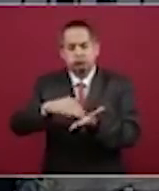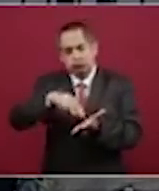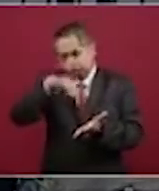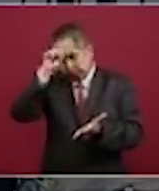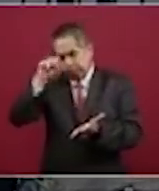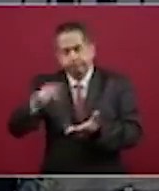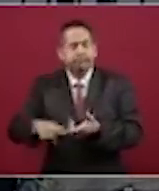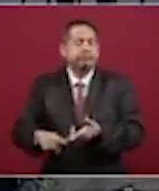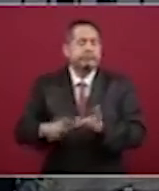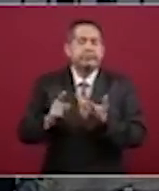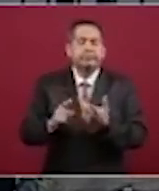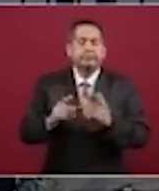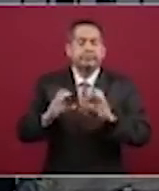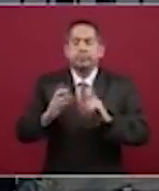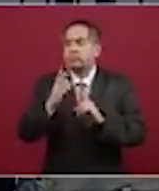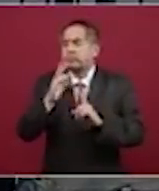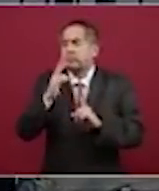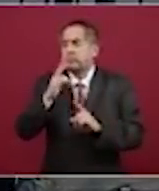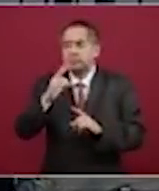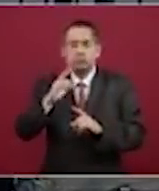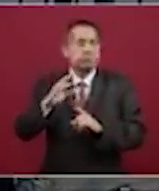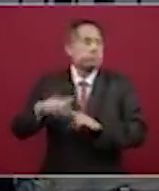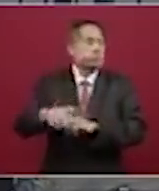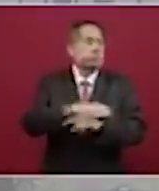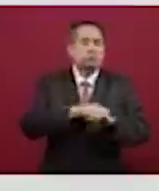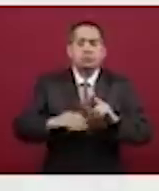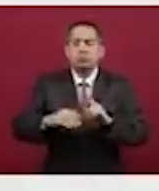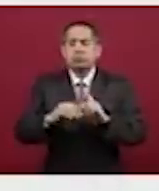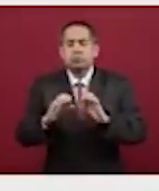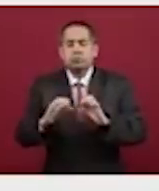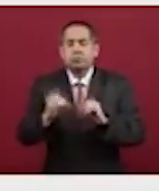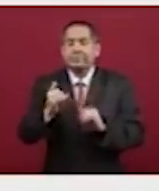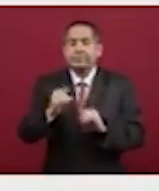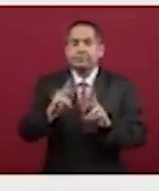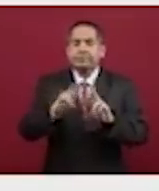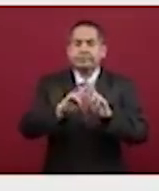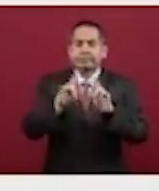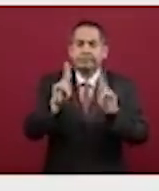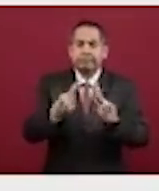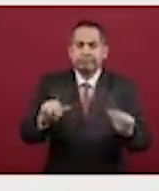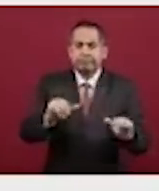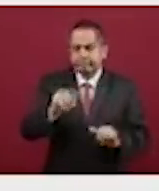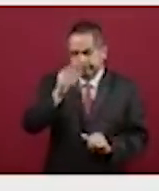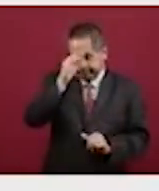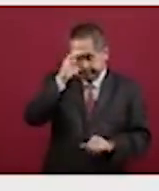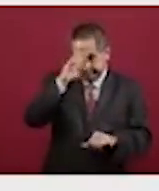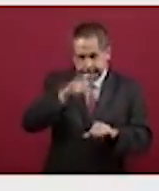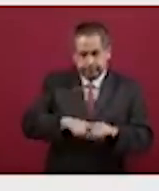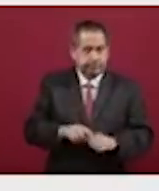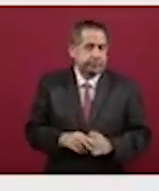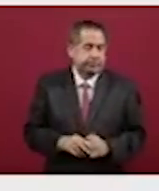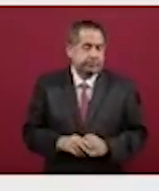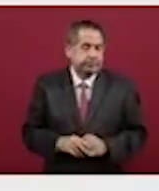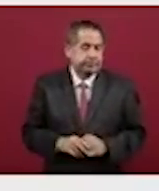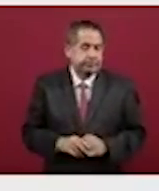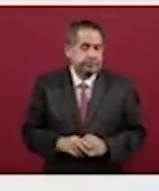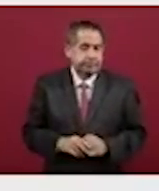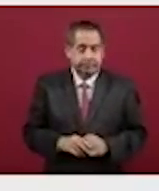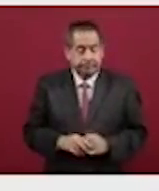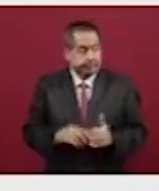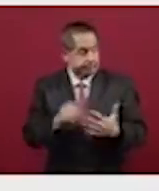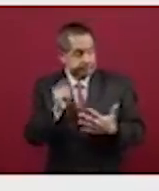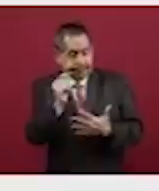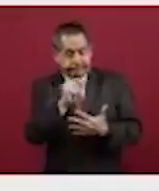medio ambiente y cultura de paz. Toda la educación va a estar